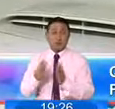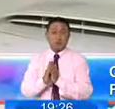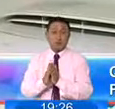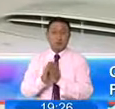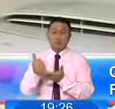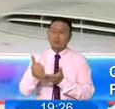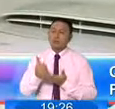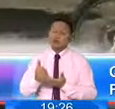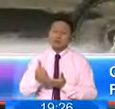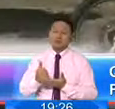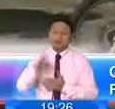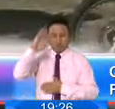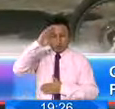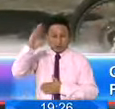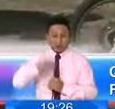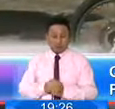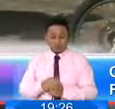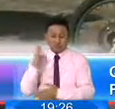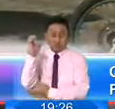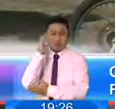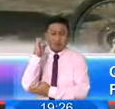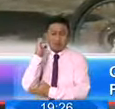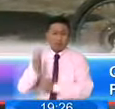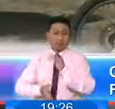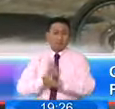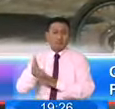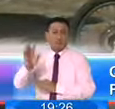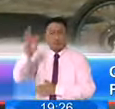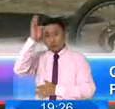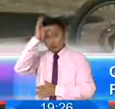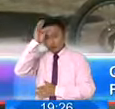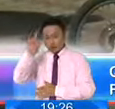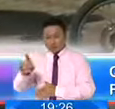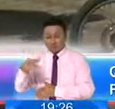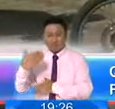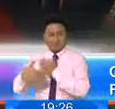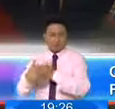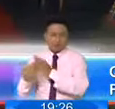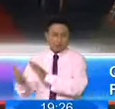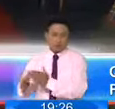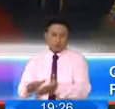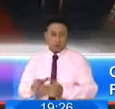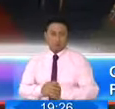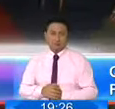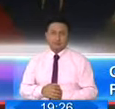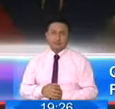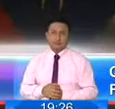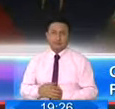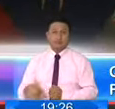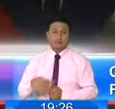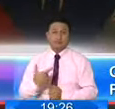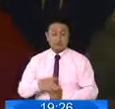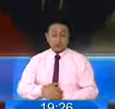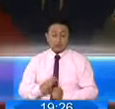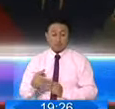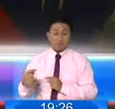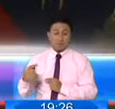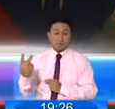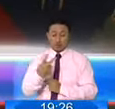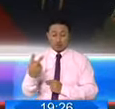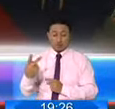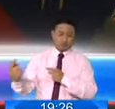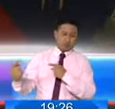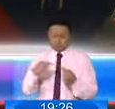guardia de seguridad. La emergencia fue llevada a una casa de salud, donde murió horas más tarde. Aparentemente hubo un forcejeo de parte de